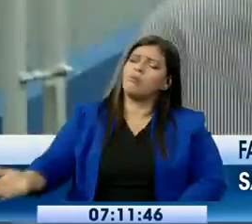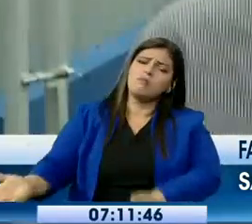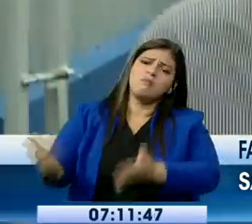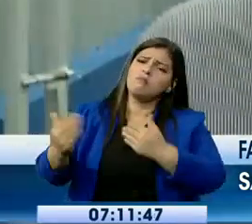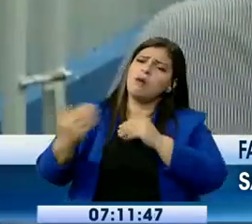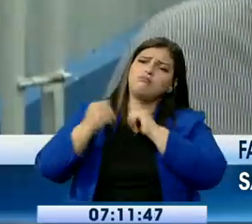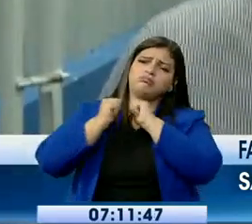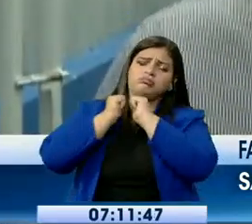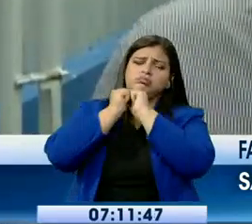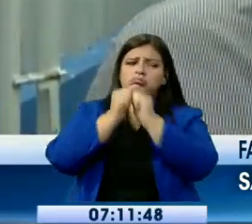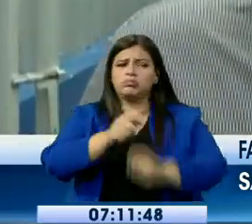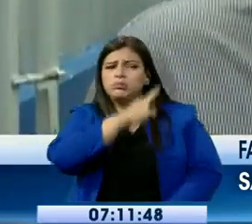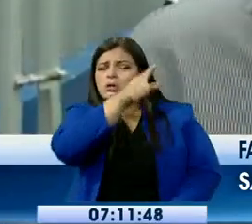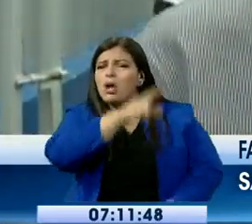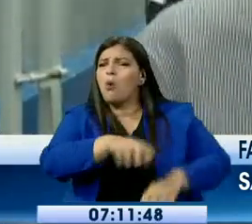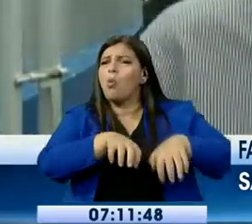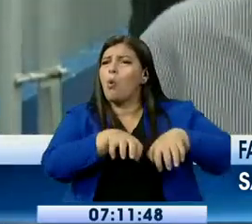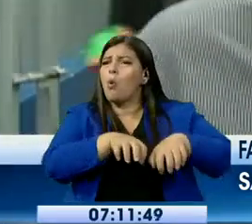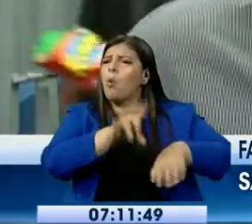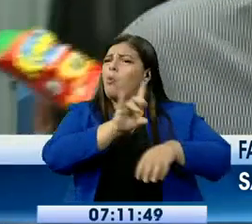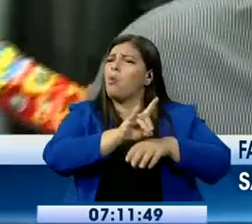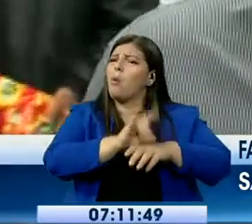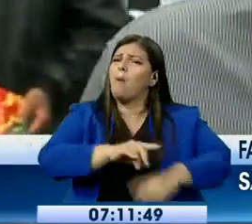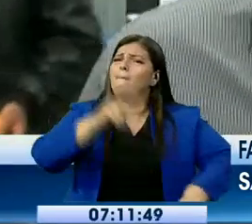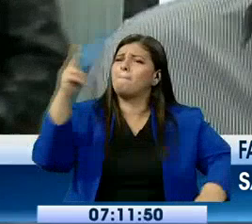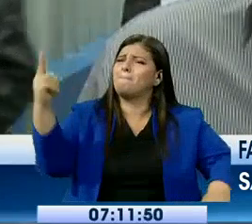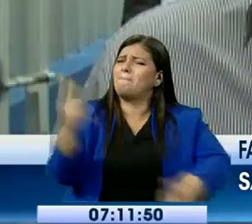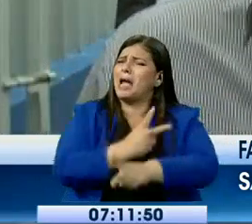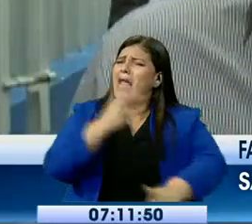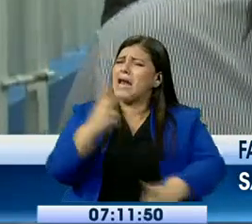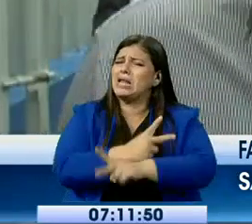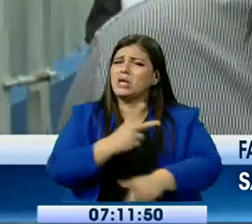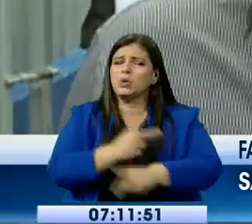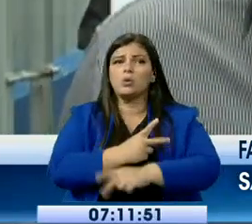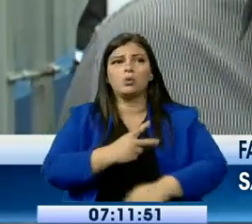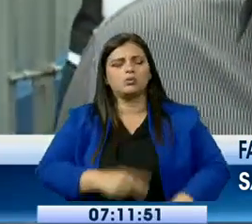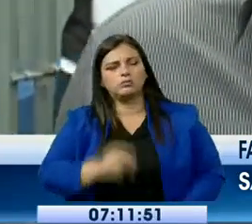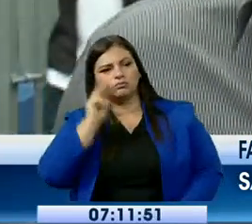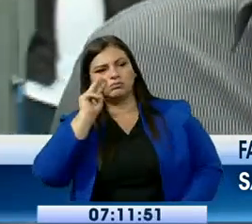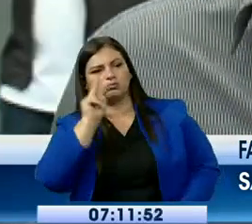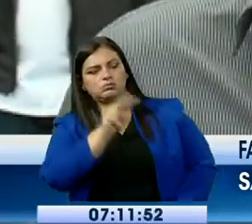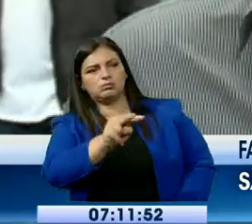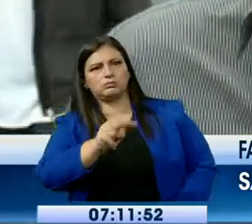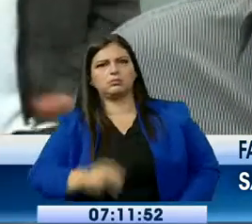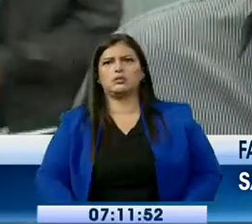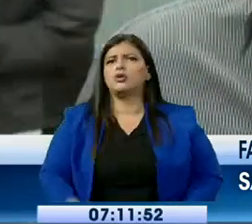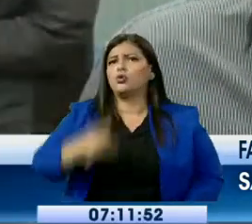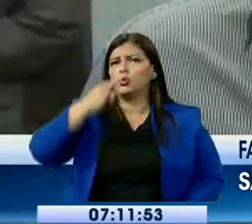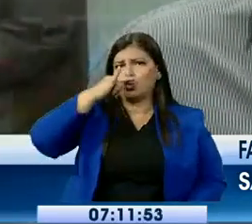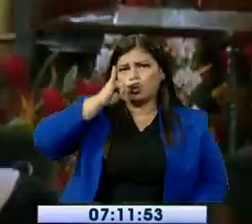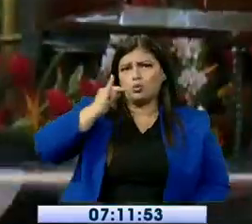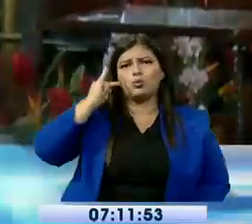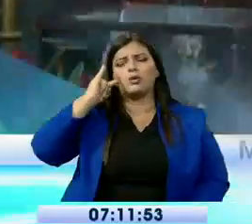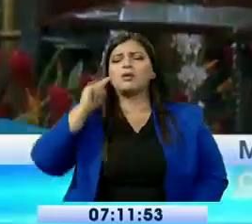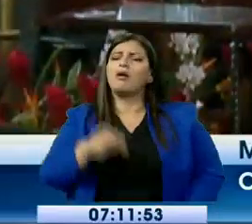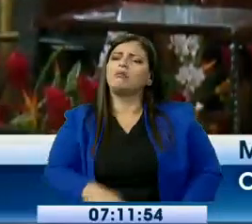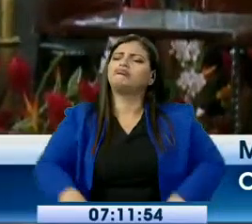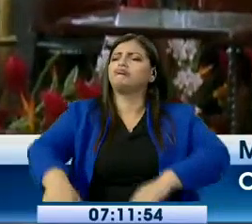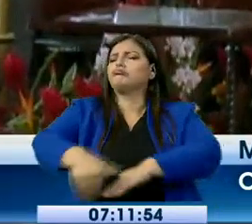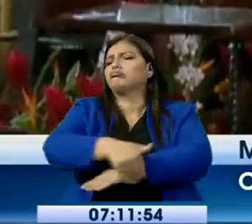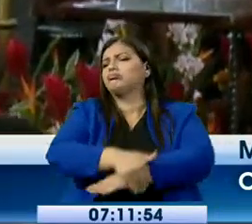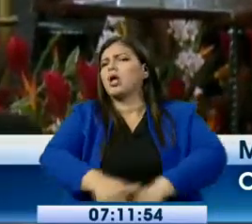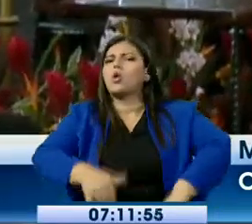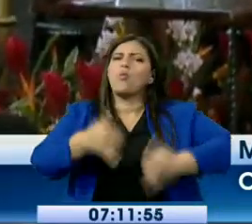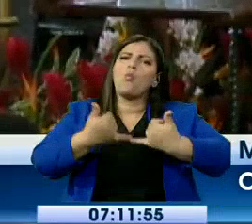Hay niños que pasan por ahí, hay vecinos que pasan por ahí, y lo cual no debían haber estado los perros afuera. Hasta el momento